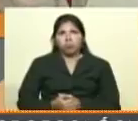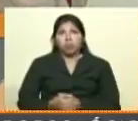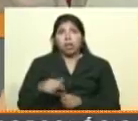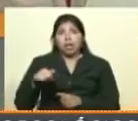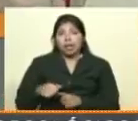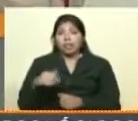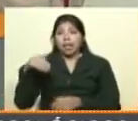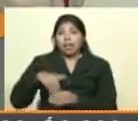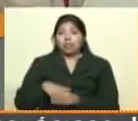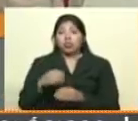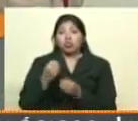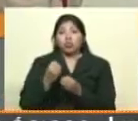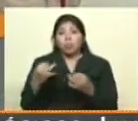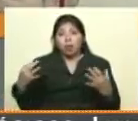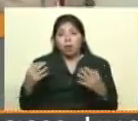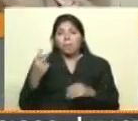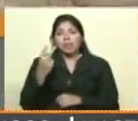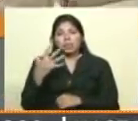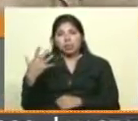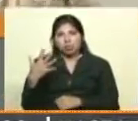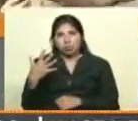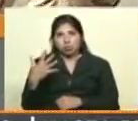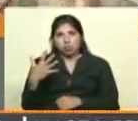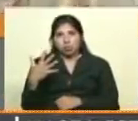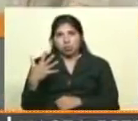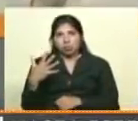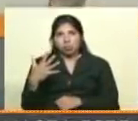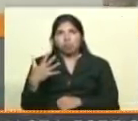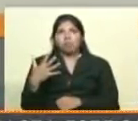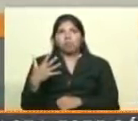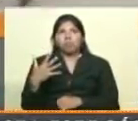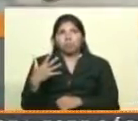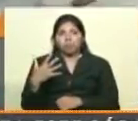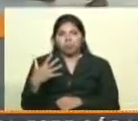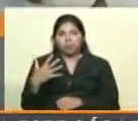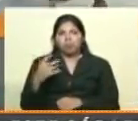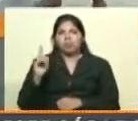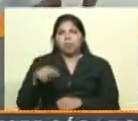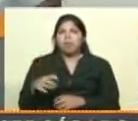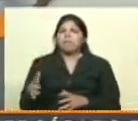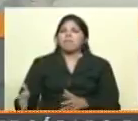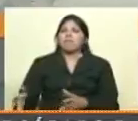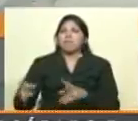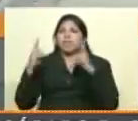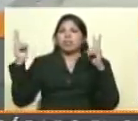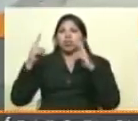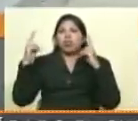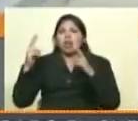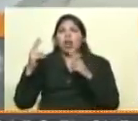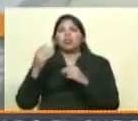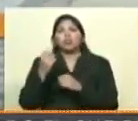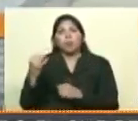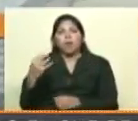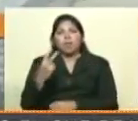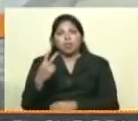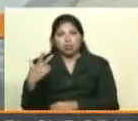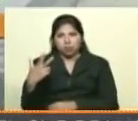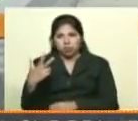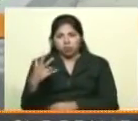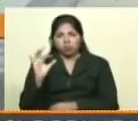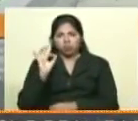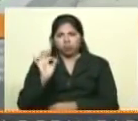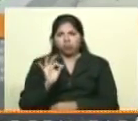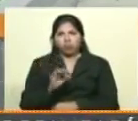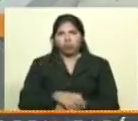número 25 y va a ser la victoria número 23 de las fuerzas bolivarianas, de las fuerzas